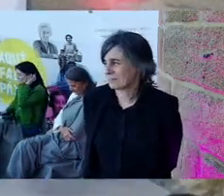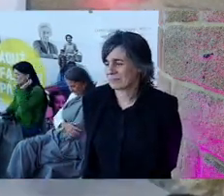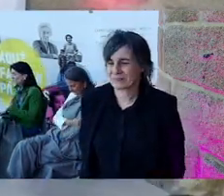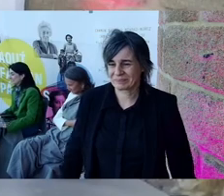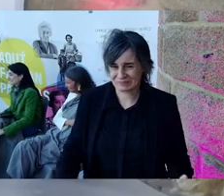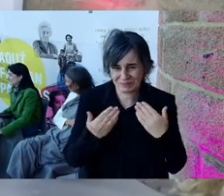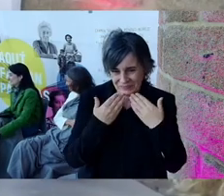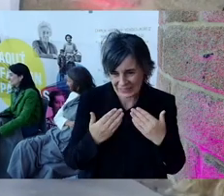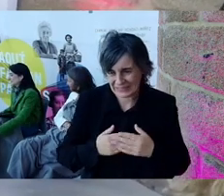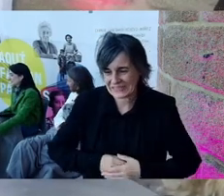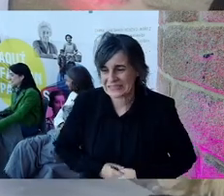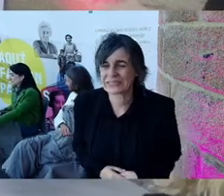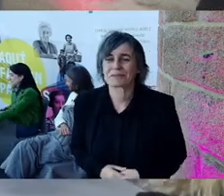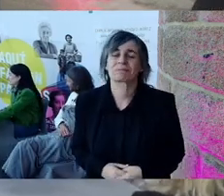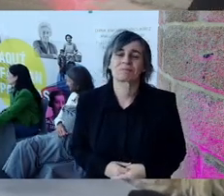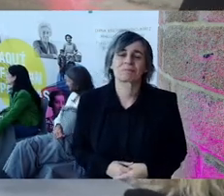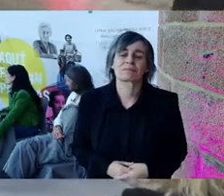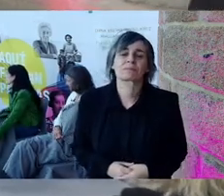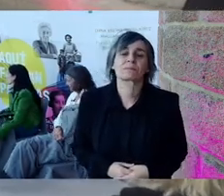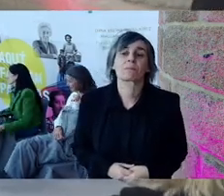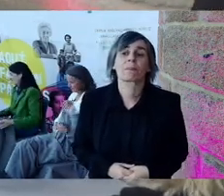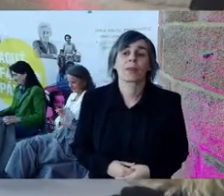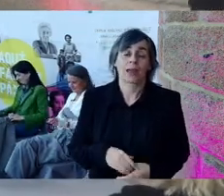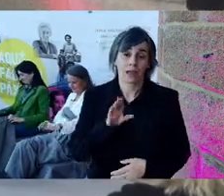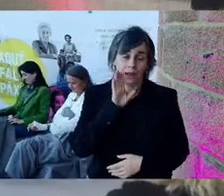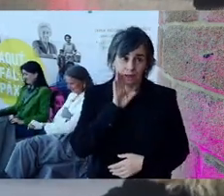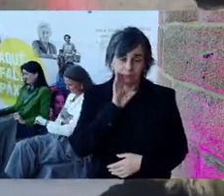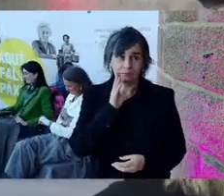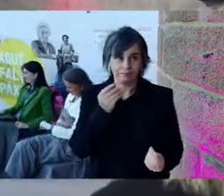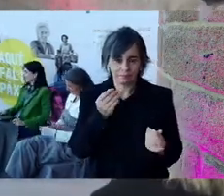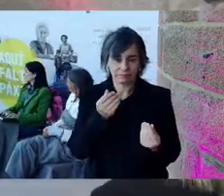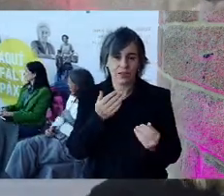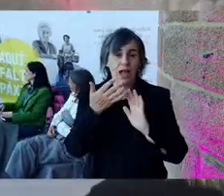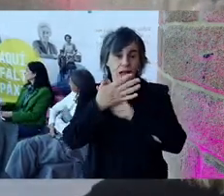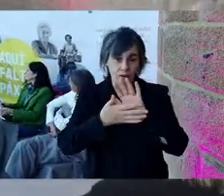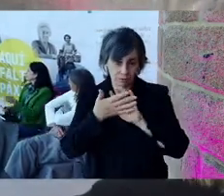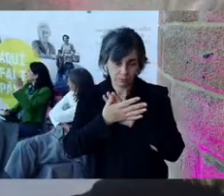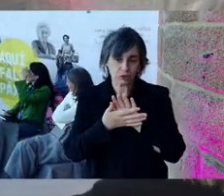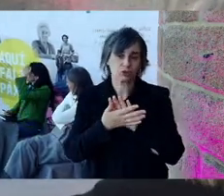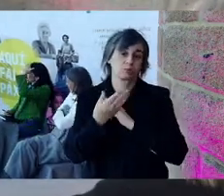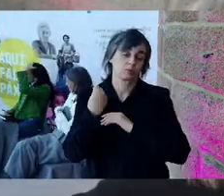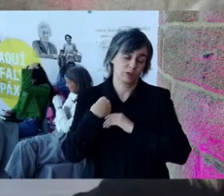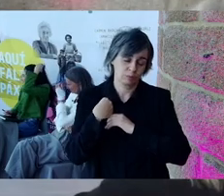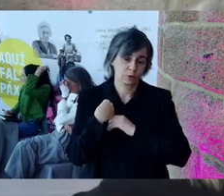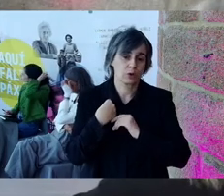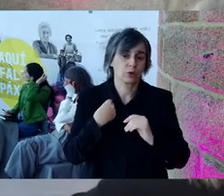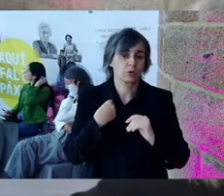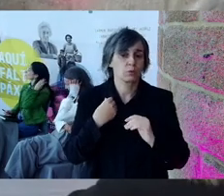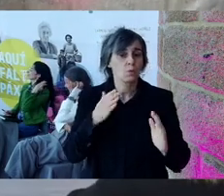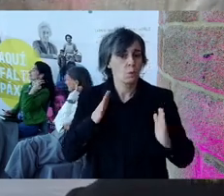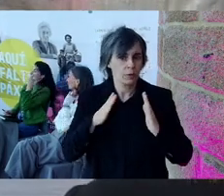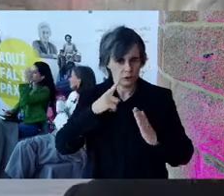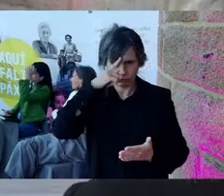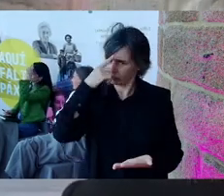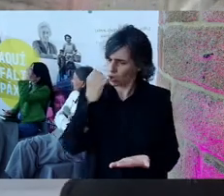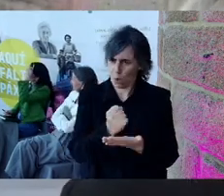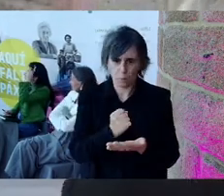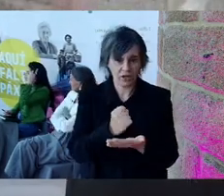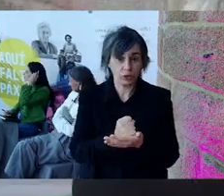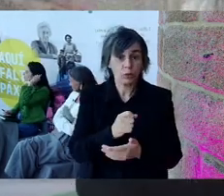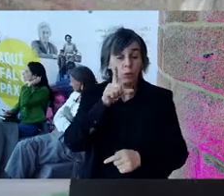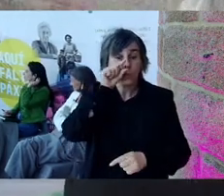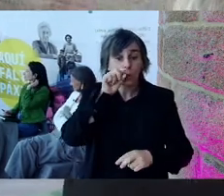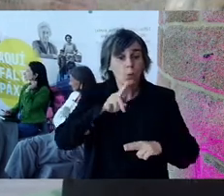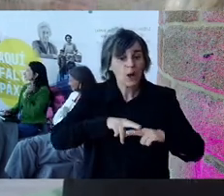Bueno, gracias, Sandra. Pues estábamos llegando a ese episodio